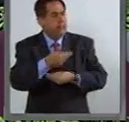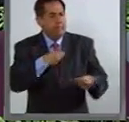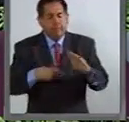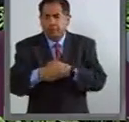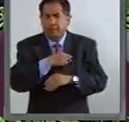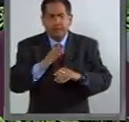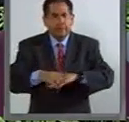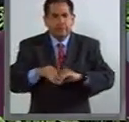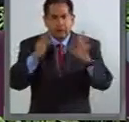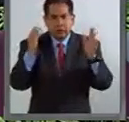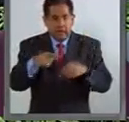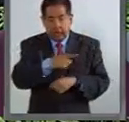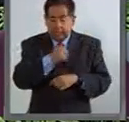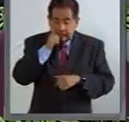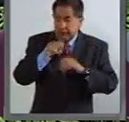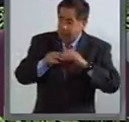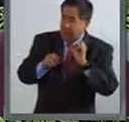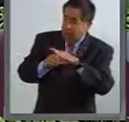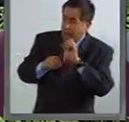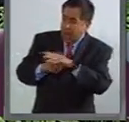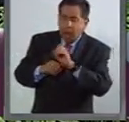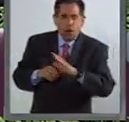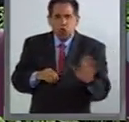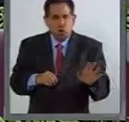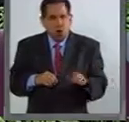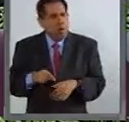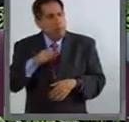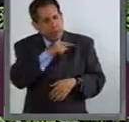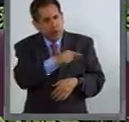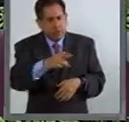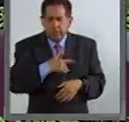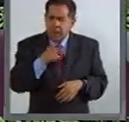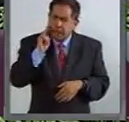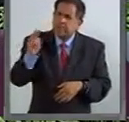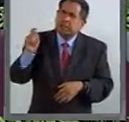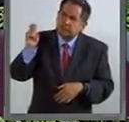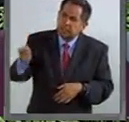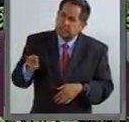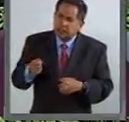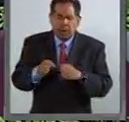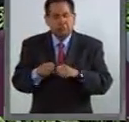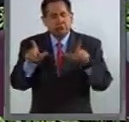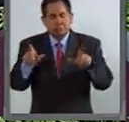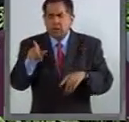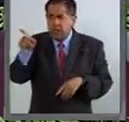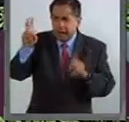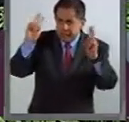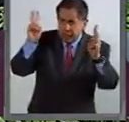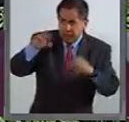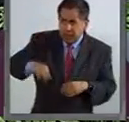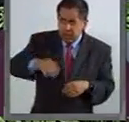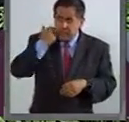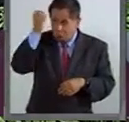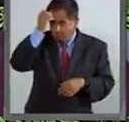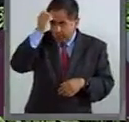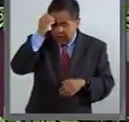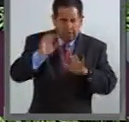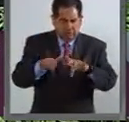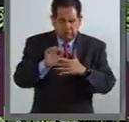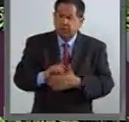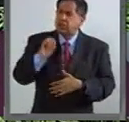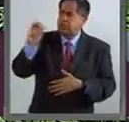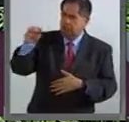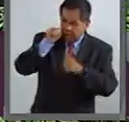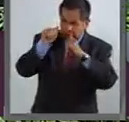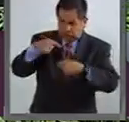ciudadano siempre esté interactuando, no, es que él tiene que tener la certeza de que cuando le interese opinar, sea